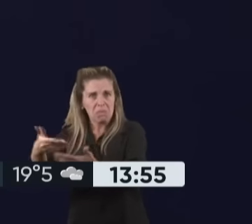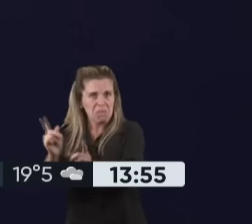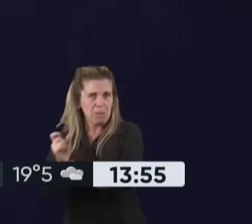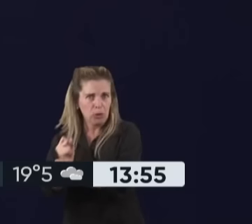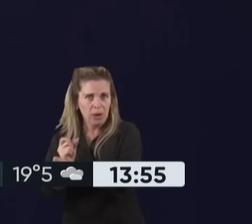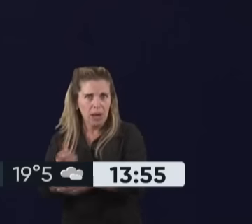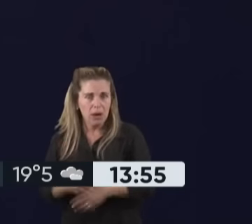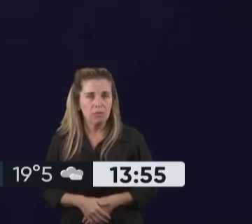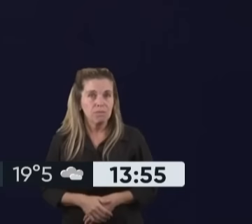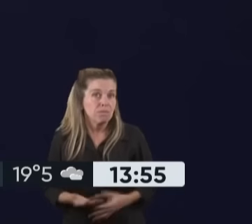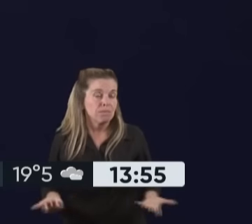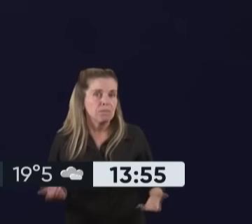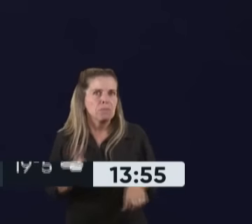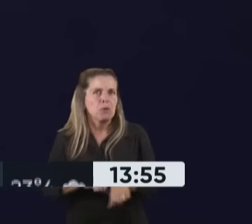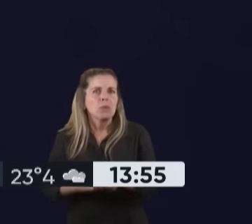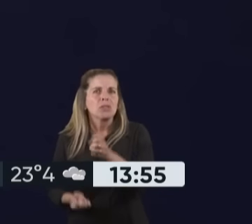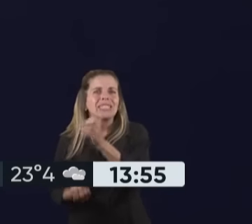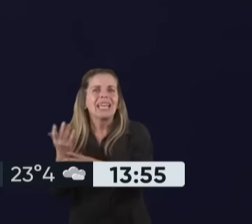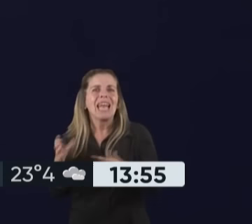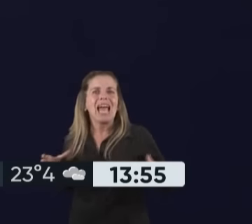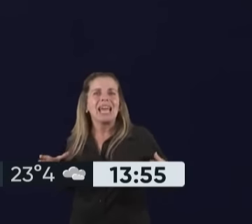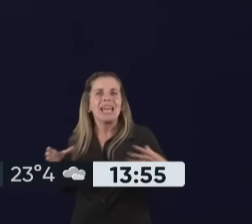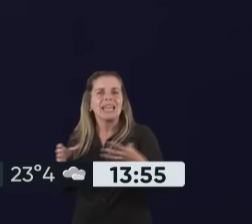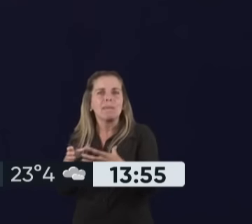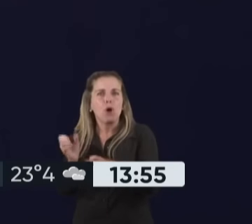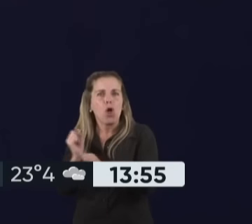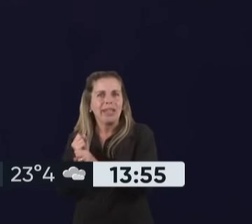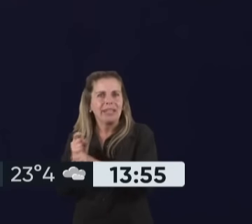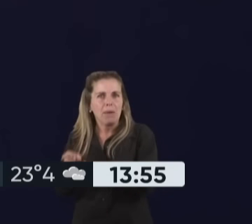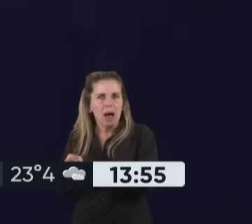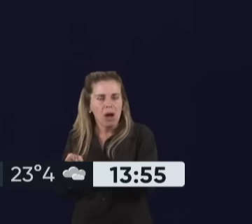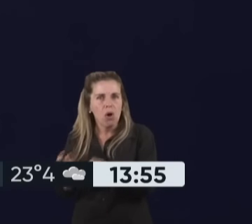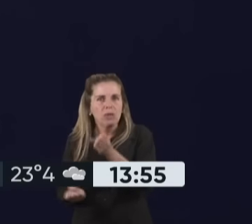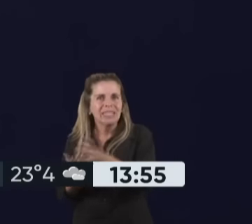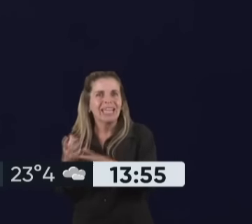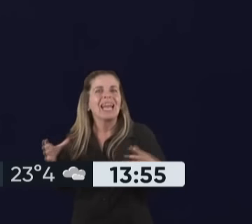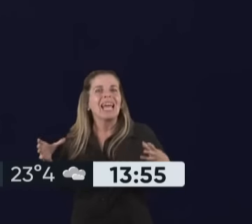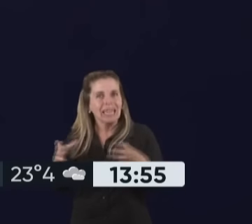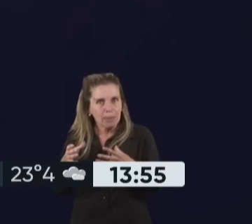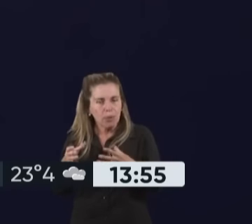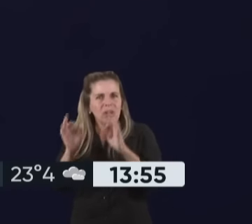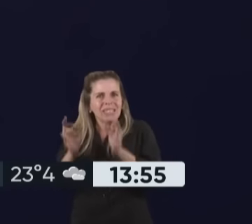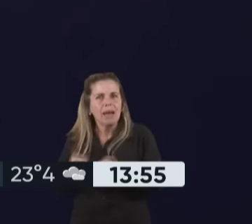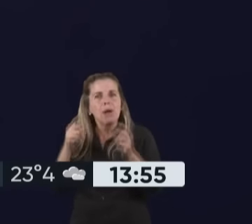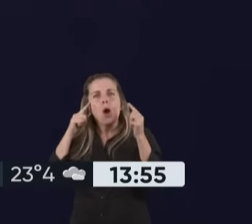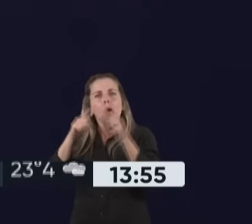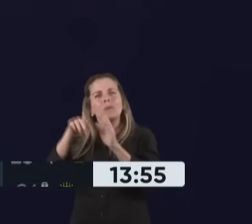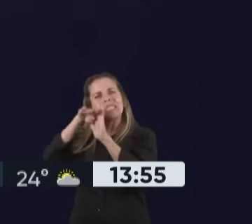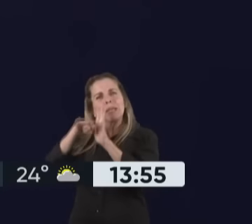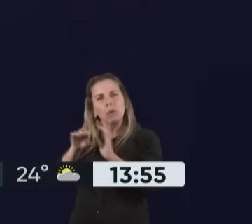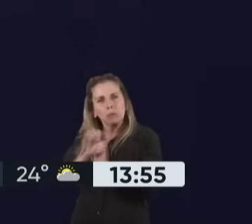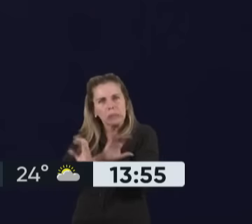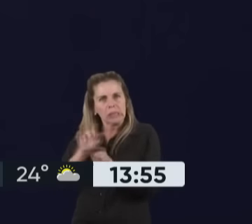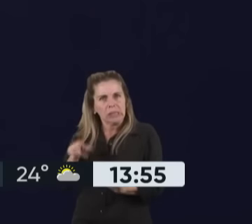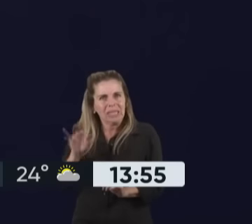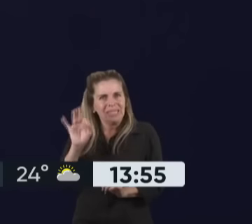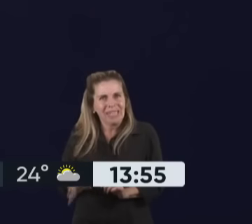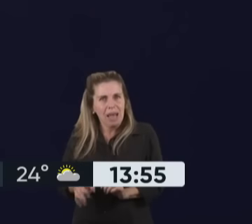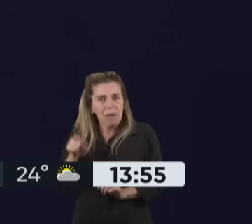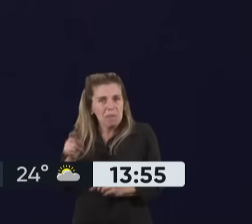Cuando se conforma un equipo y se tienen claros los principios, esa